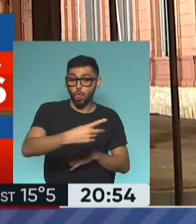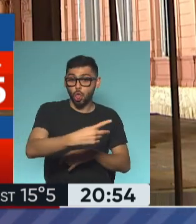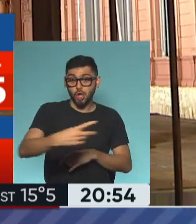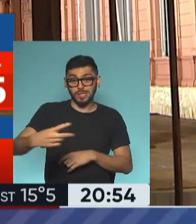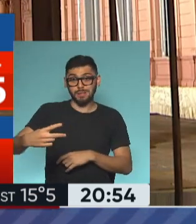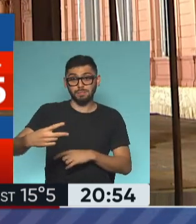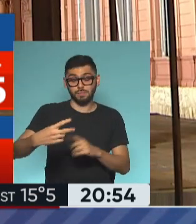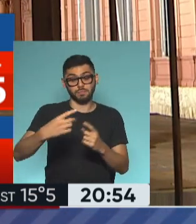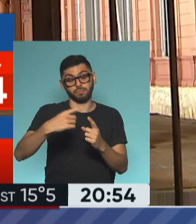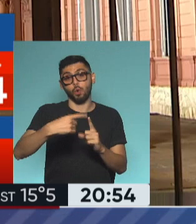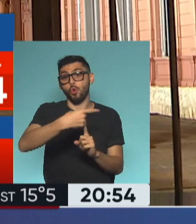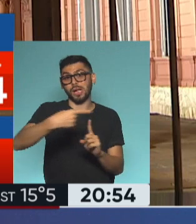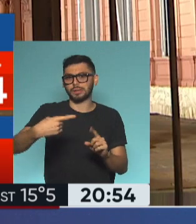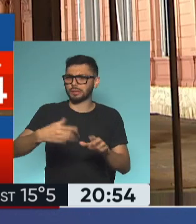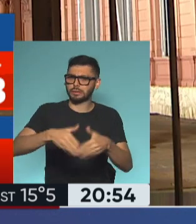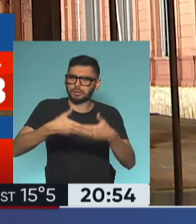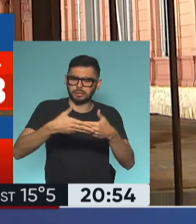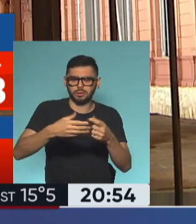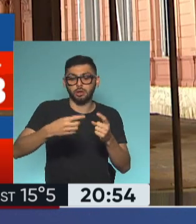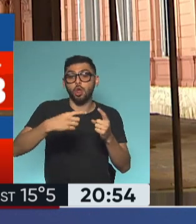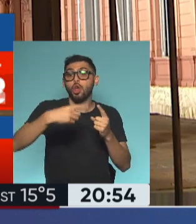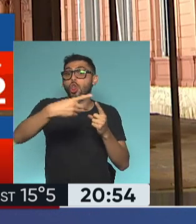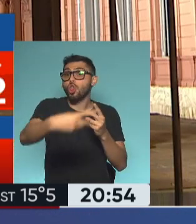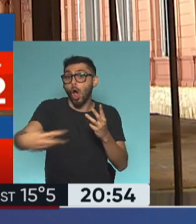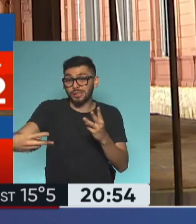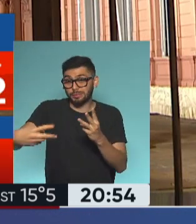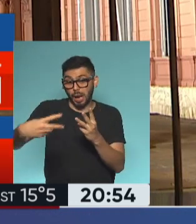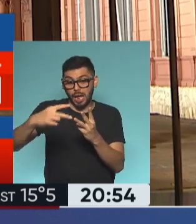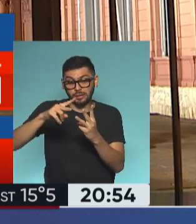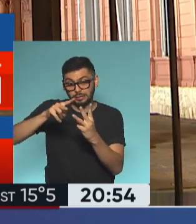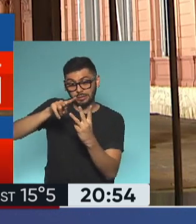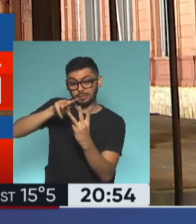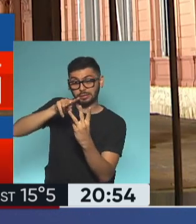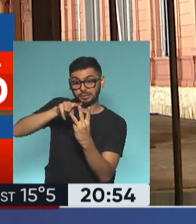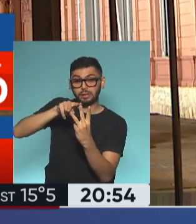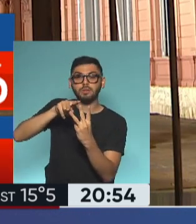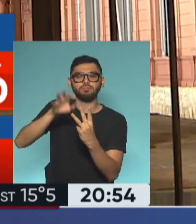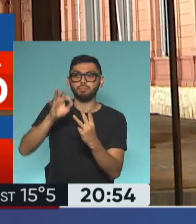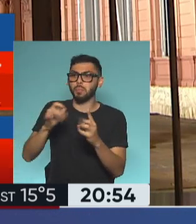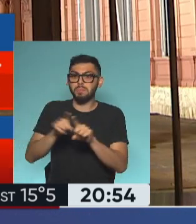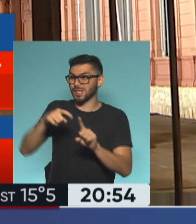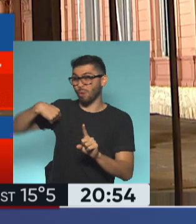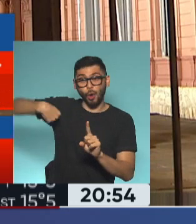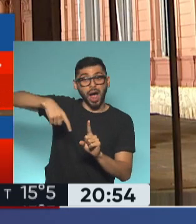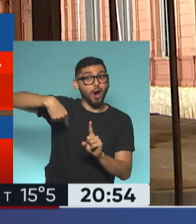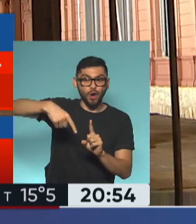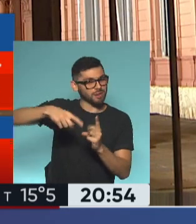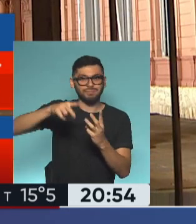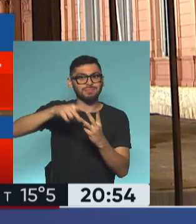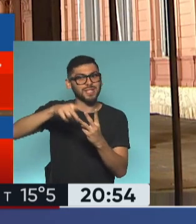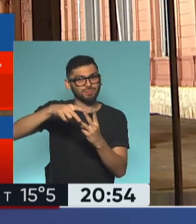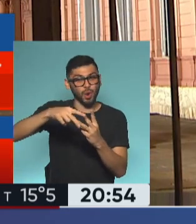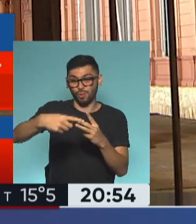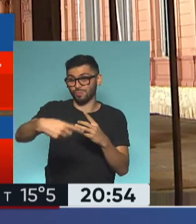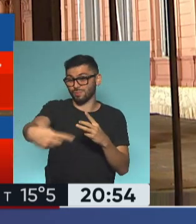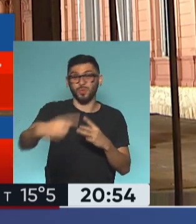regir restricciones tal cual tenemos hasta ahora con un decreto que puso la responsabilidad de los controles